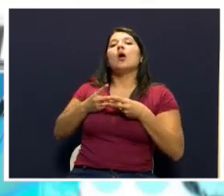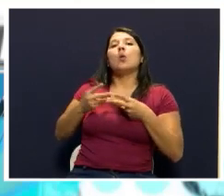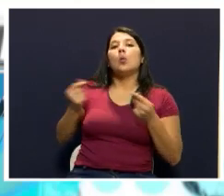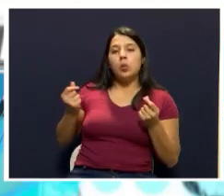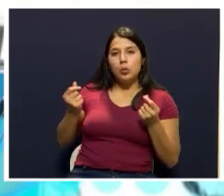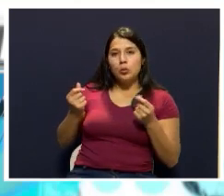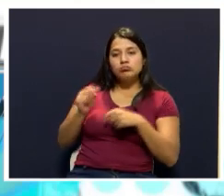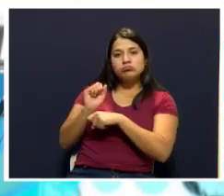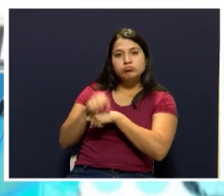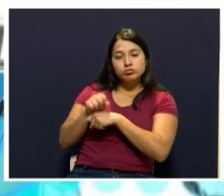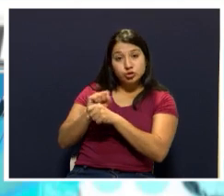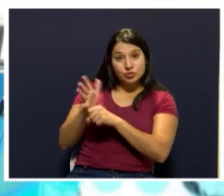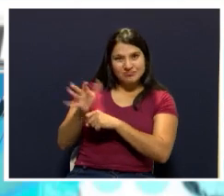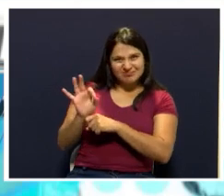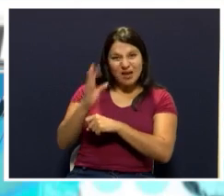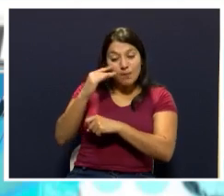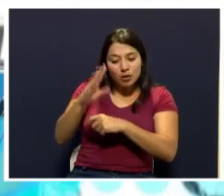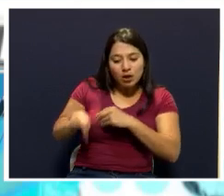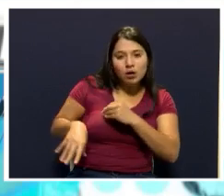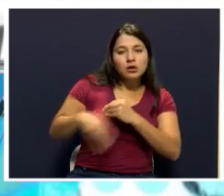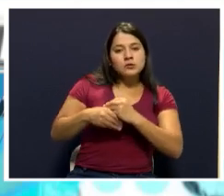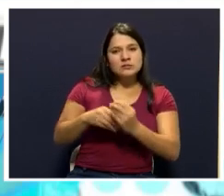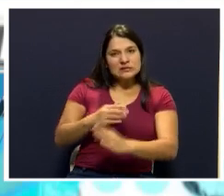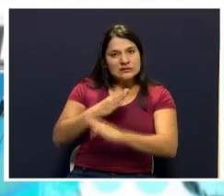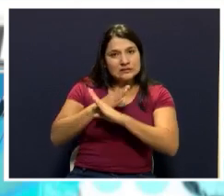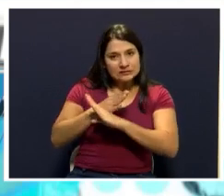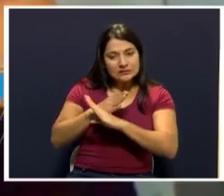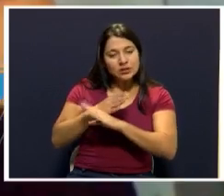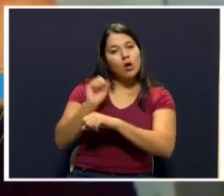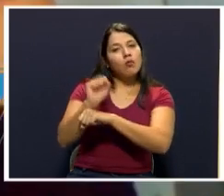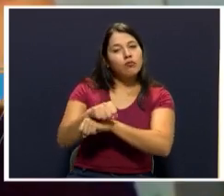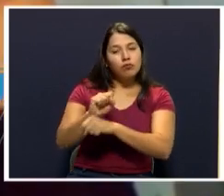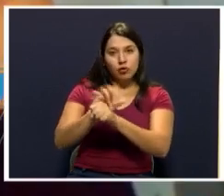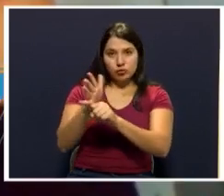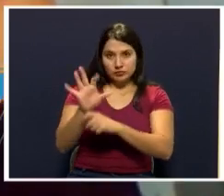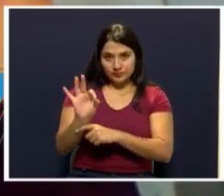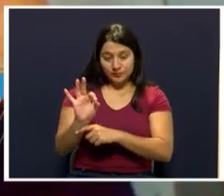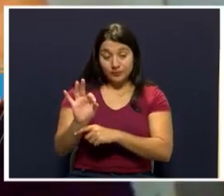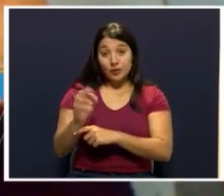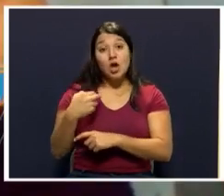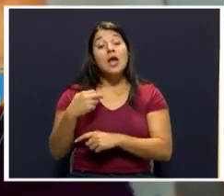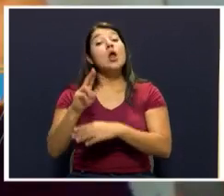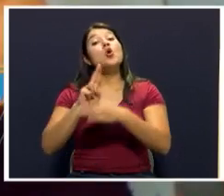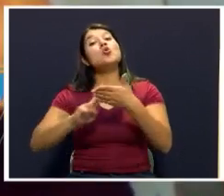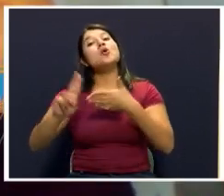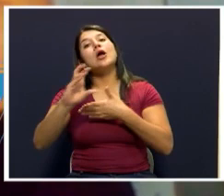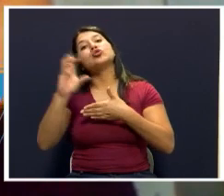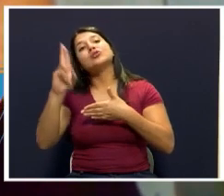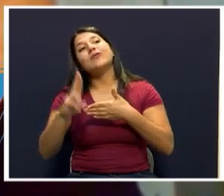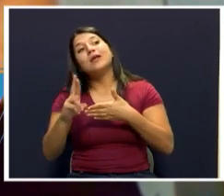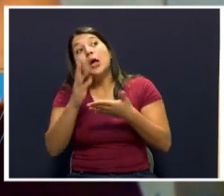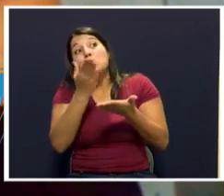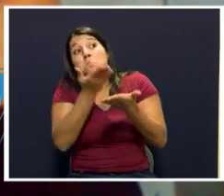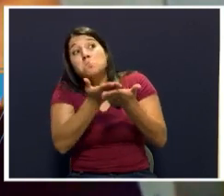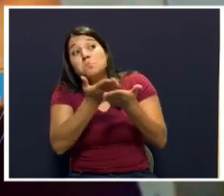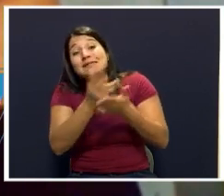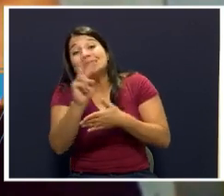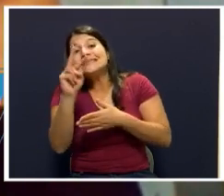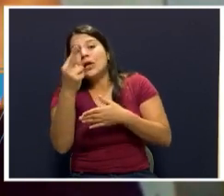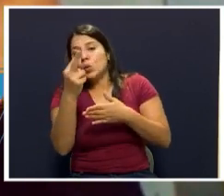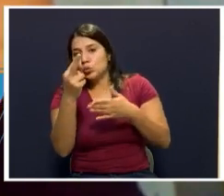Ahora, el Instituto Clodomiro Picado le ofreció a la Caja Costarricense del Seguro Social una segunda opción, y esta